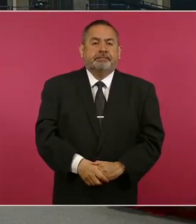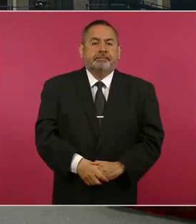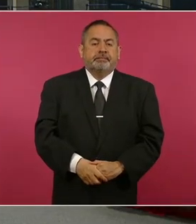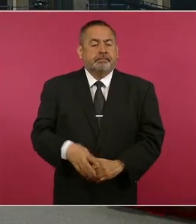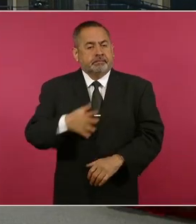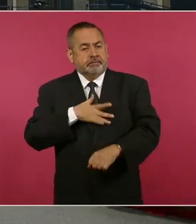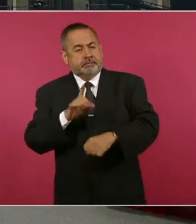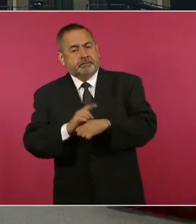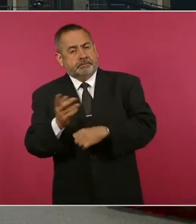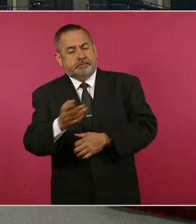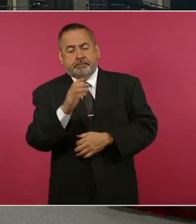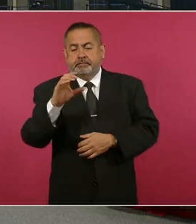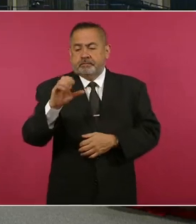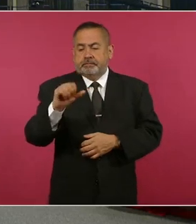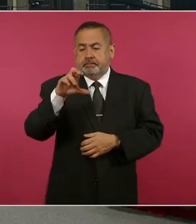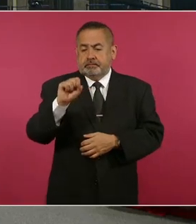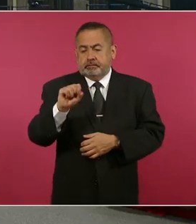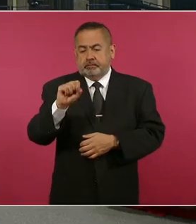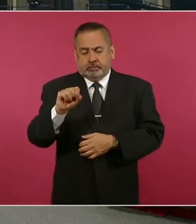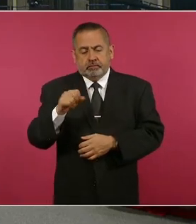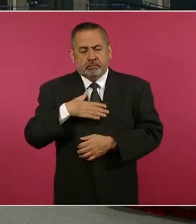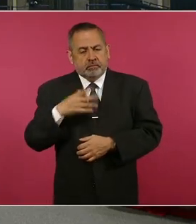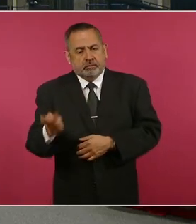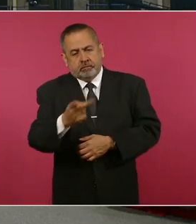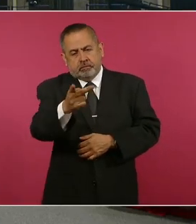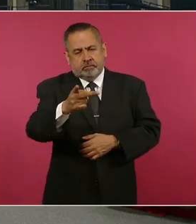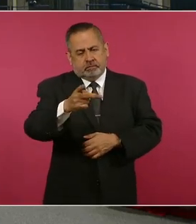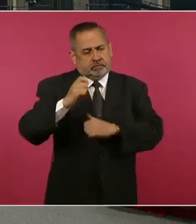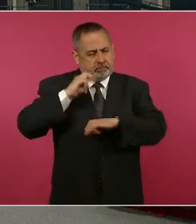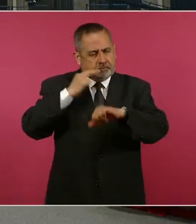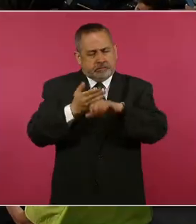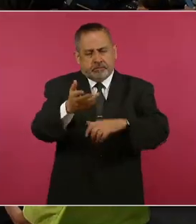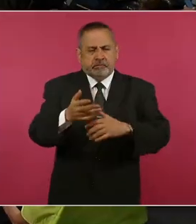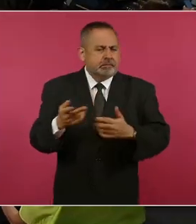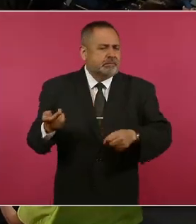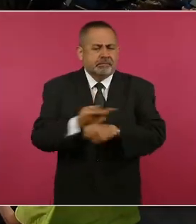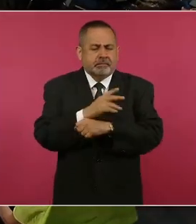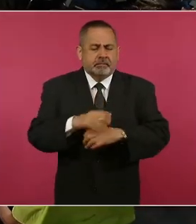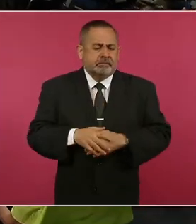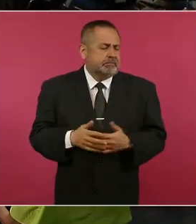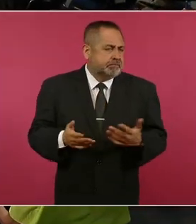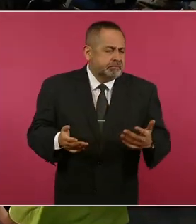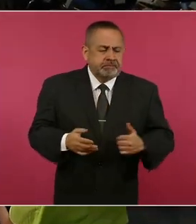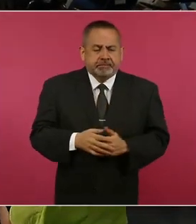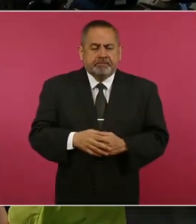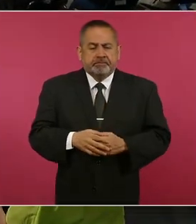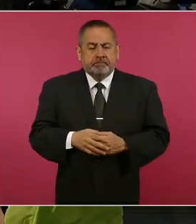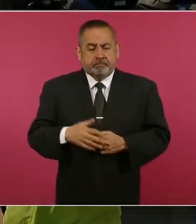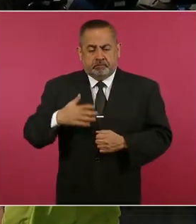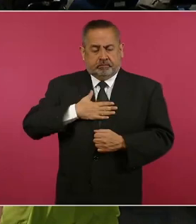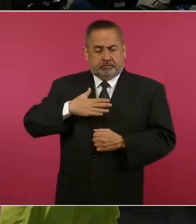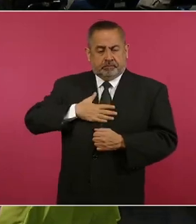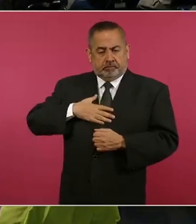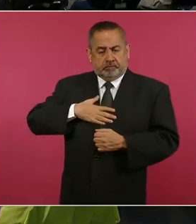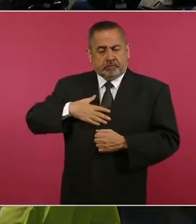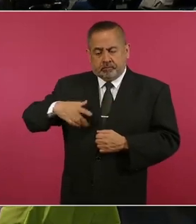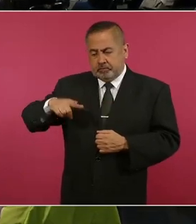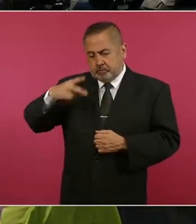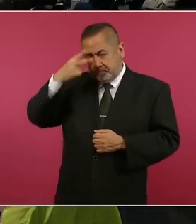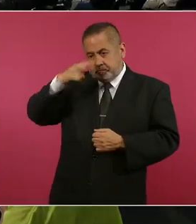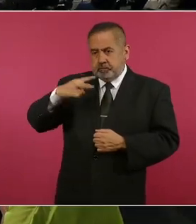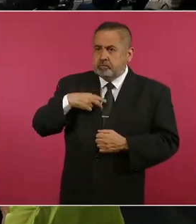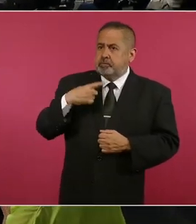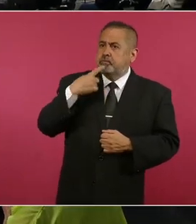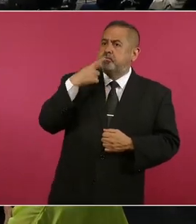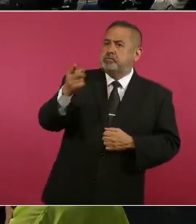Buen día, presidente. Carlos Domínguez, de Nación 14. Preguntarle, canciller, ¿cuáles son las consecuencias directas que el Estado mexicano espera que enfrente el